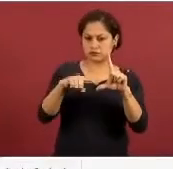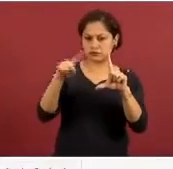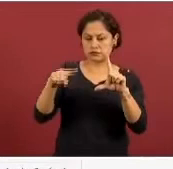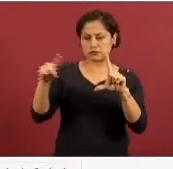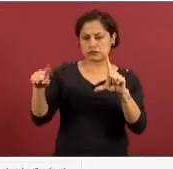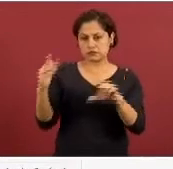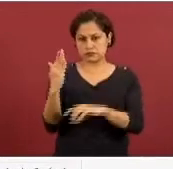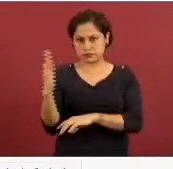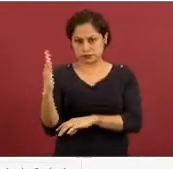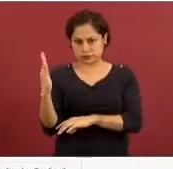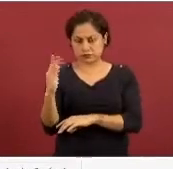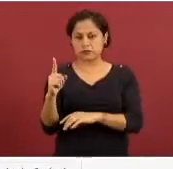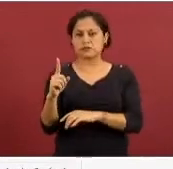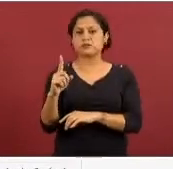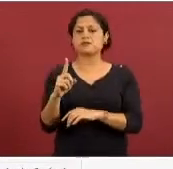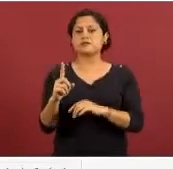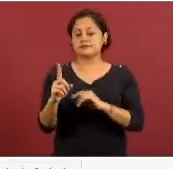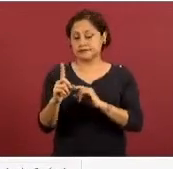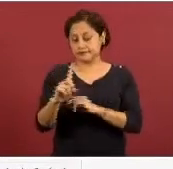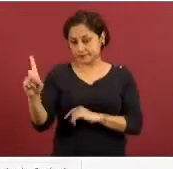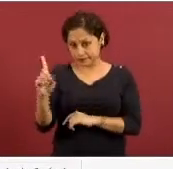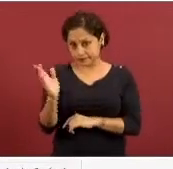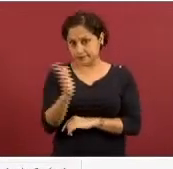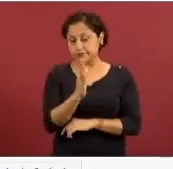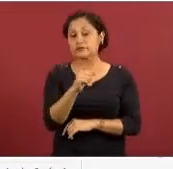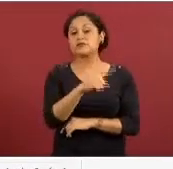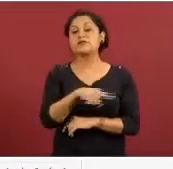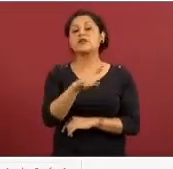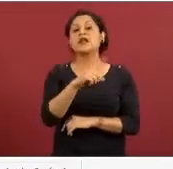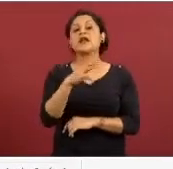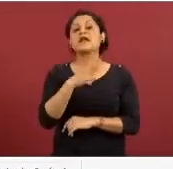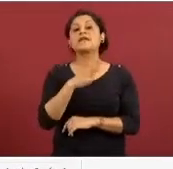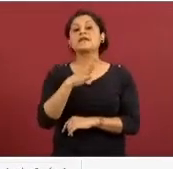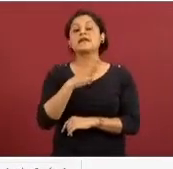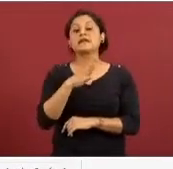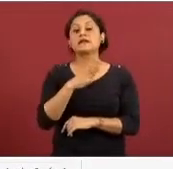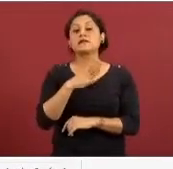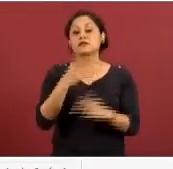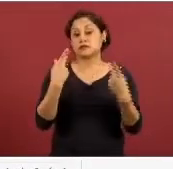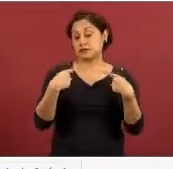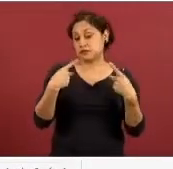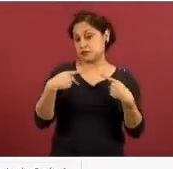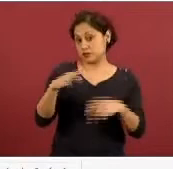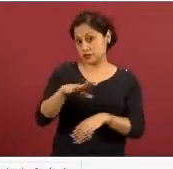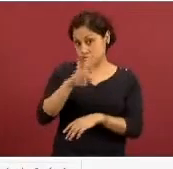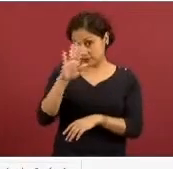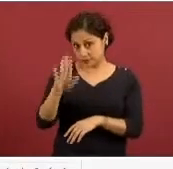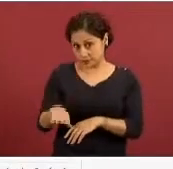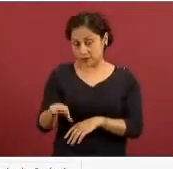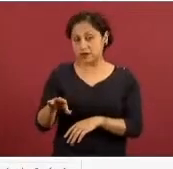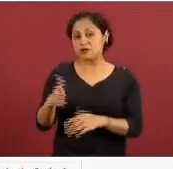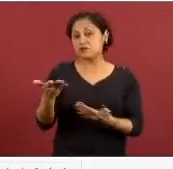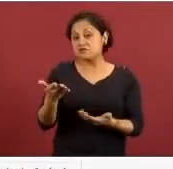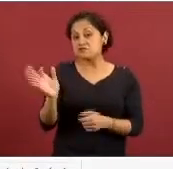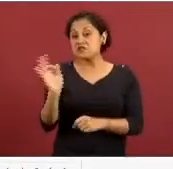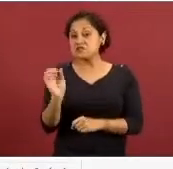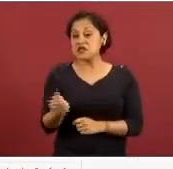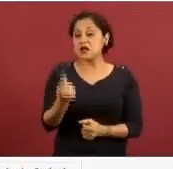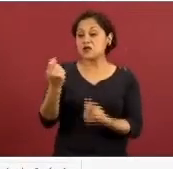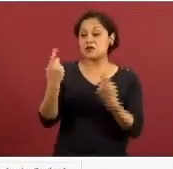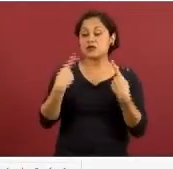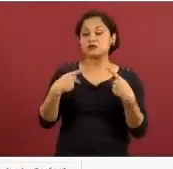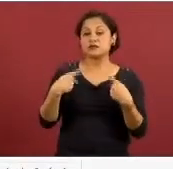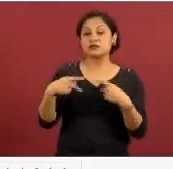lado derecho que tenemos que el porcentaje de las comorbilidades, es decir, de otras enfermedades que presentan